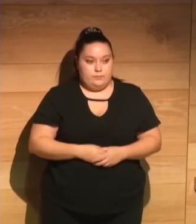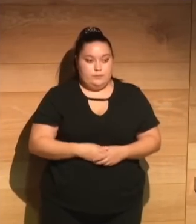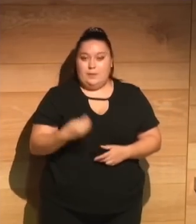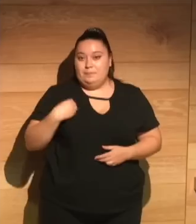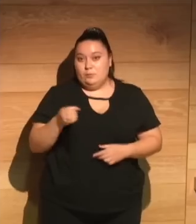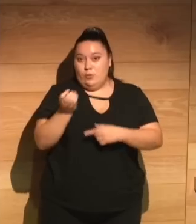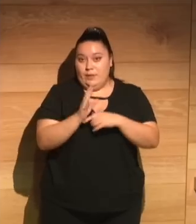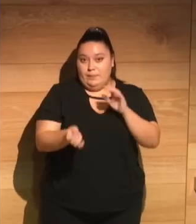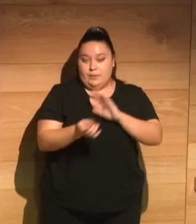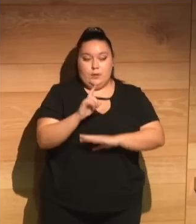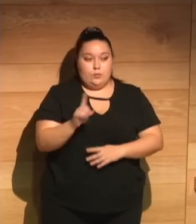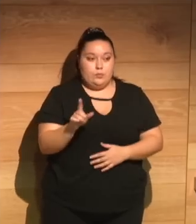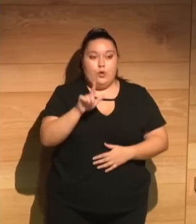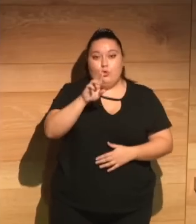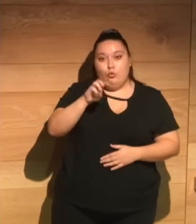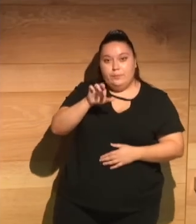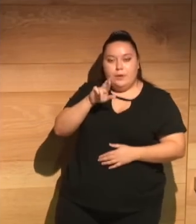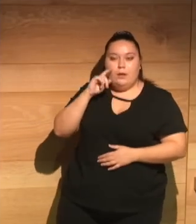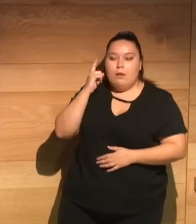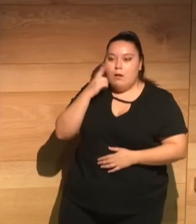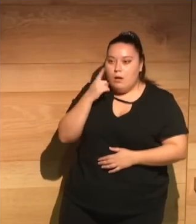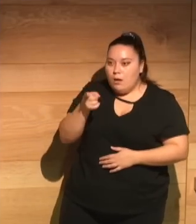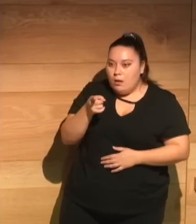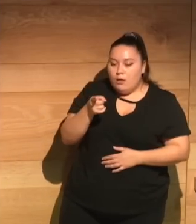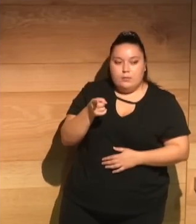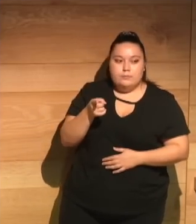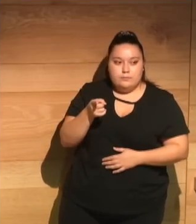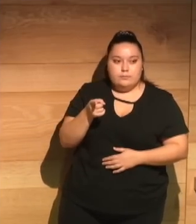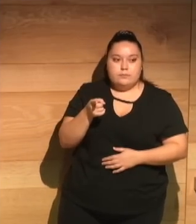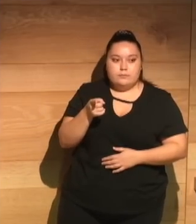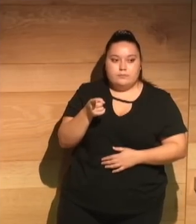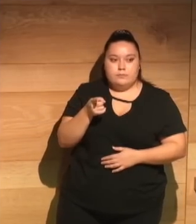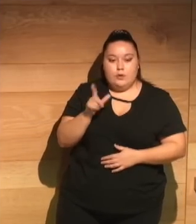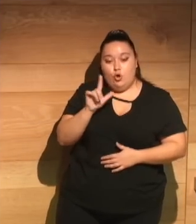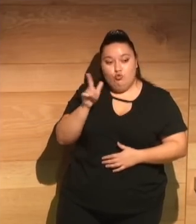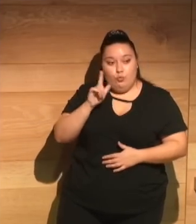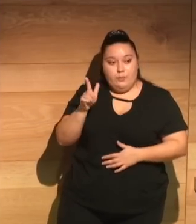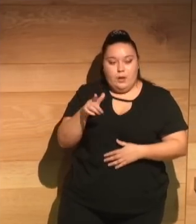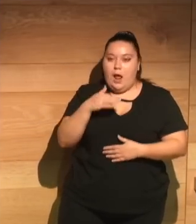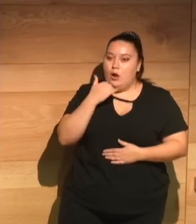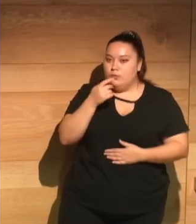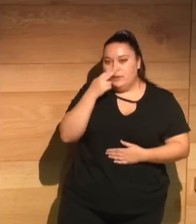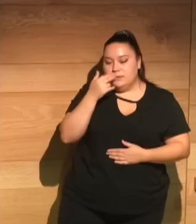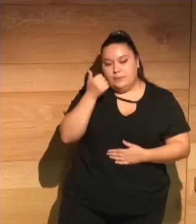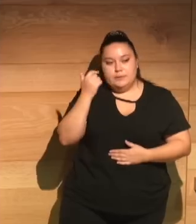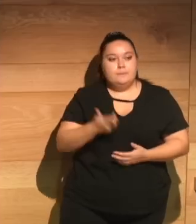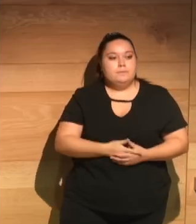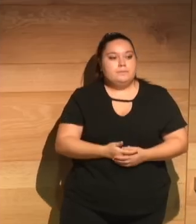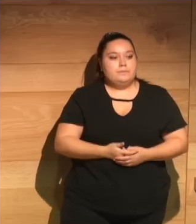Y los Lumière se enteran de lo del padre Mariano, pero dicen, es que los Lumière hacen una cosa mucho más interesante, además de eso, que